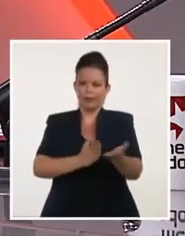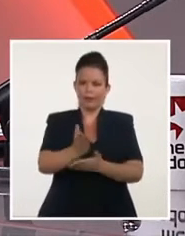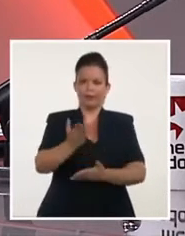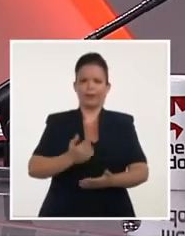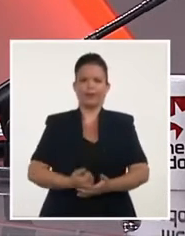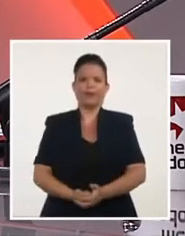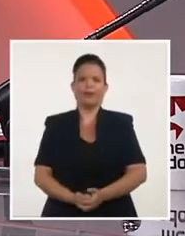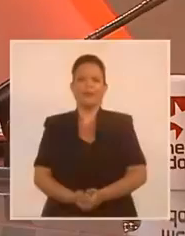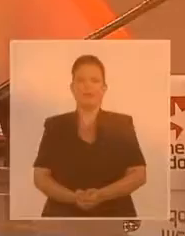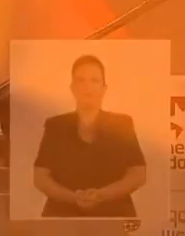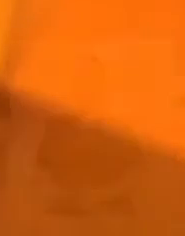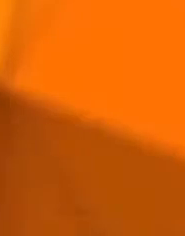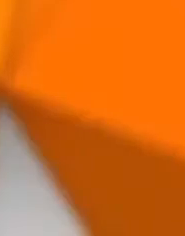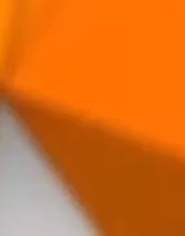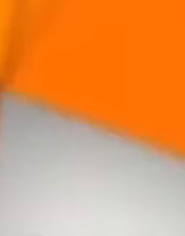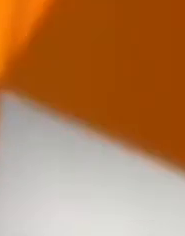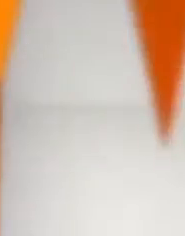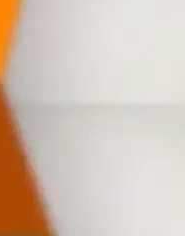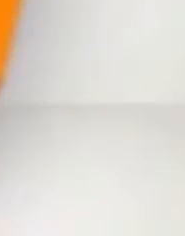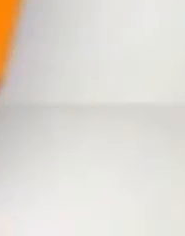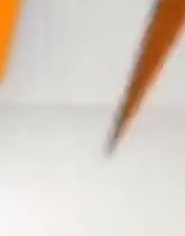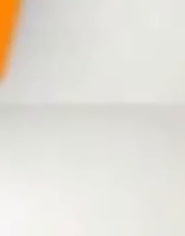de hoy.